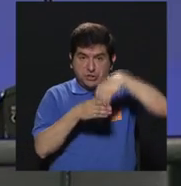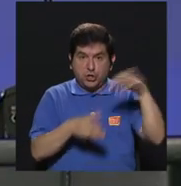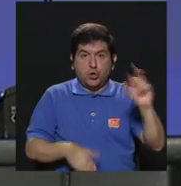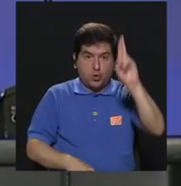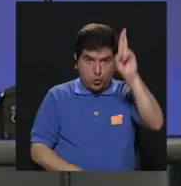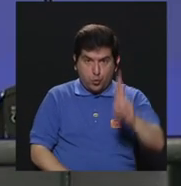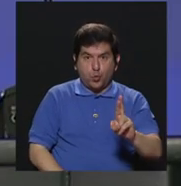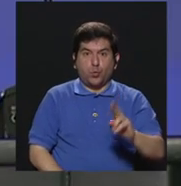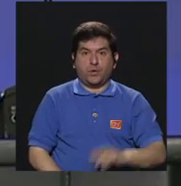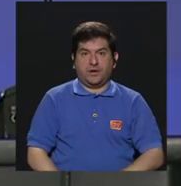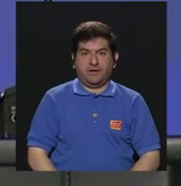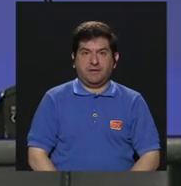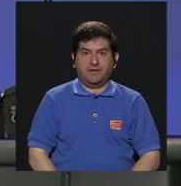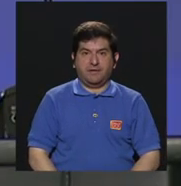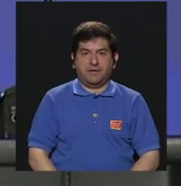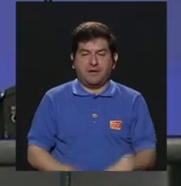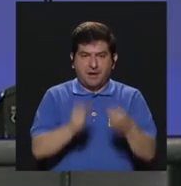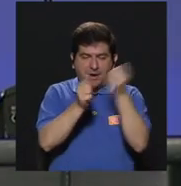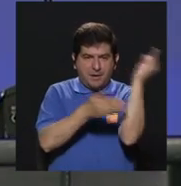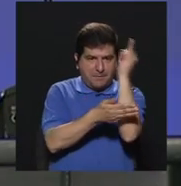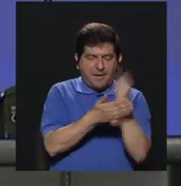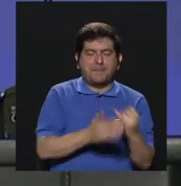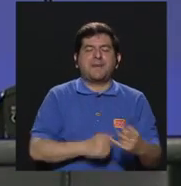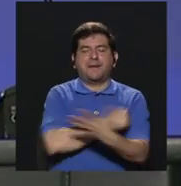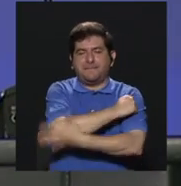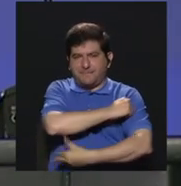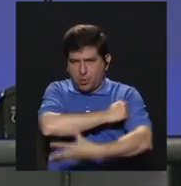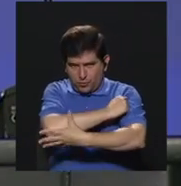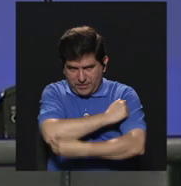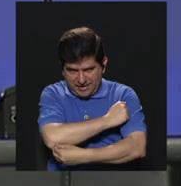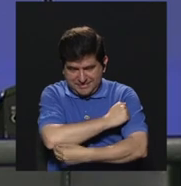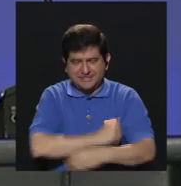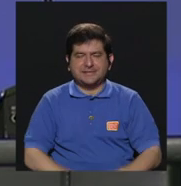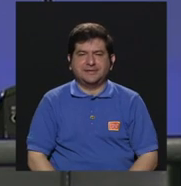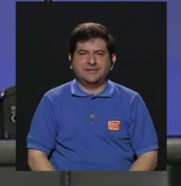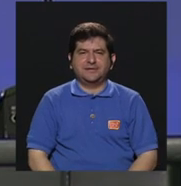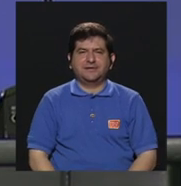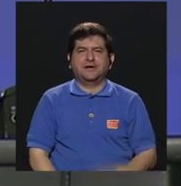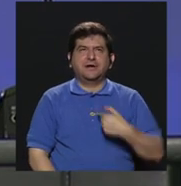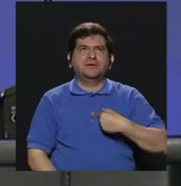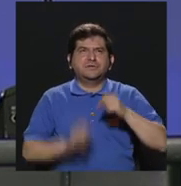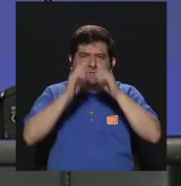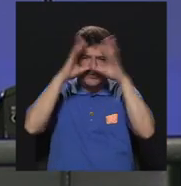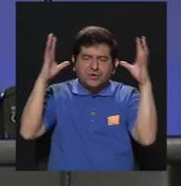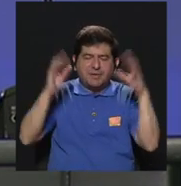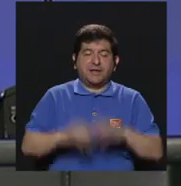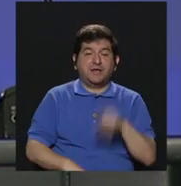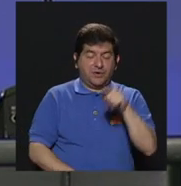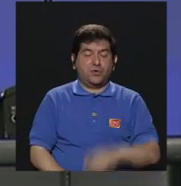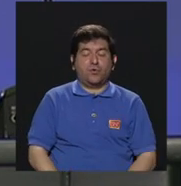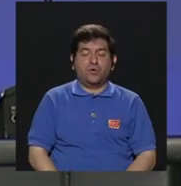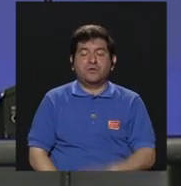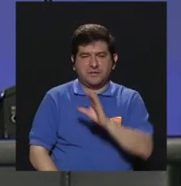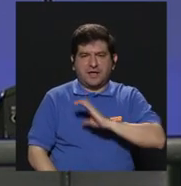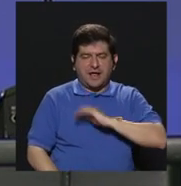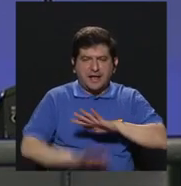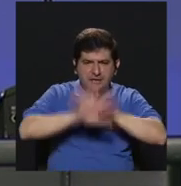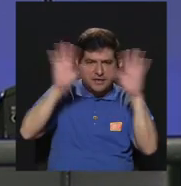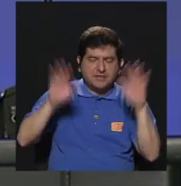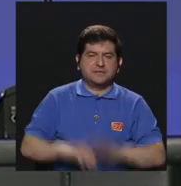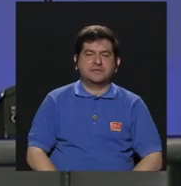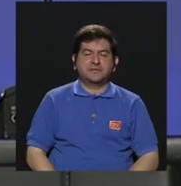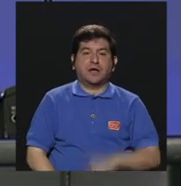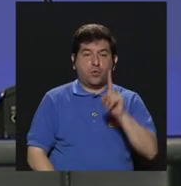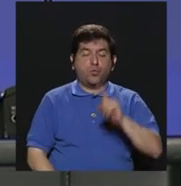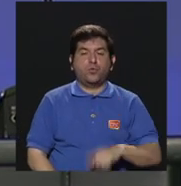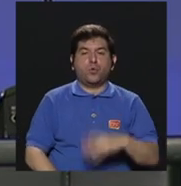Rica, un mapa de la pobreza, yo imagino mapas transparentes, un mapa de la